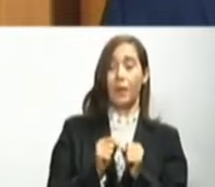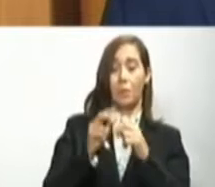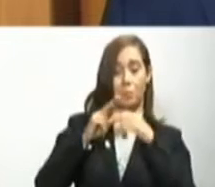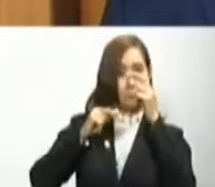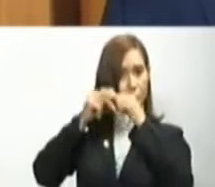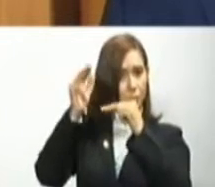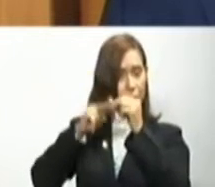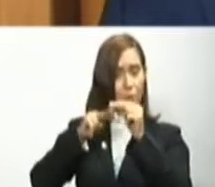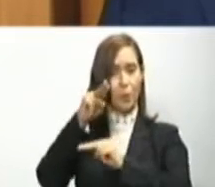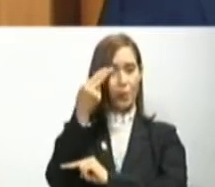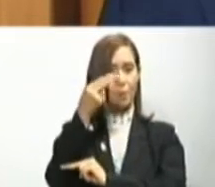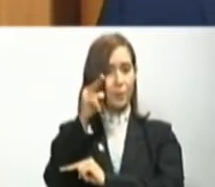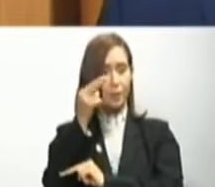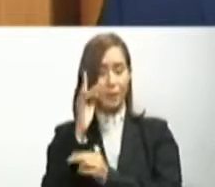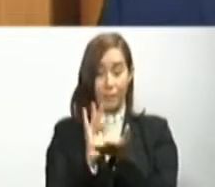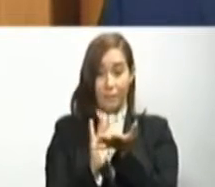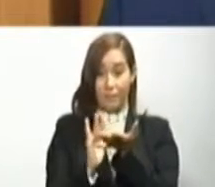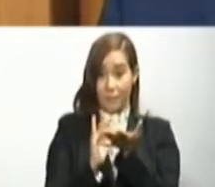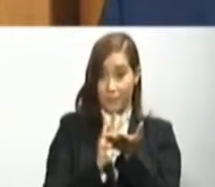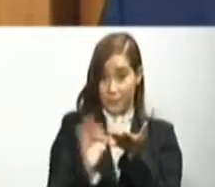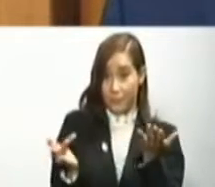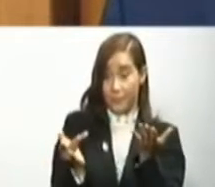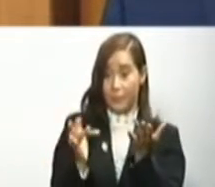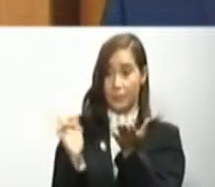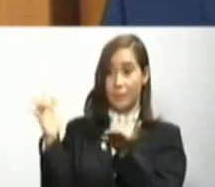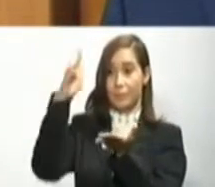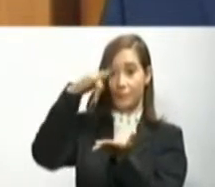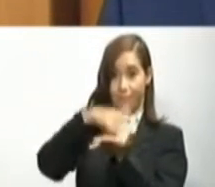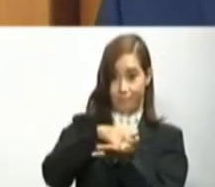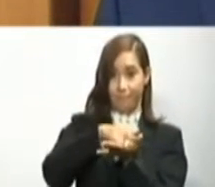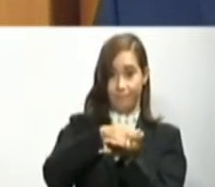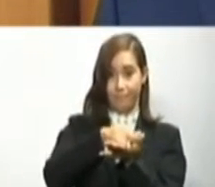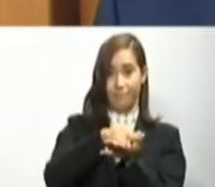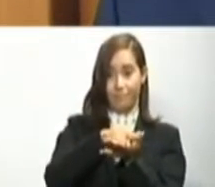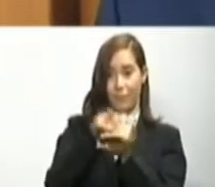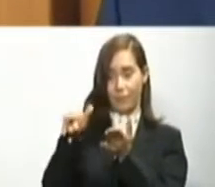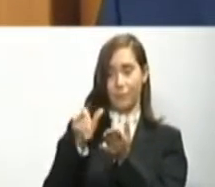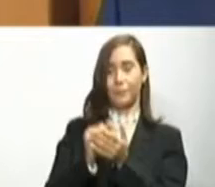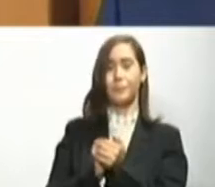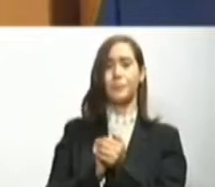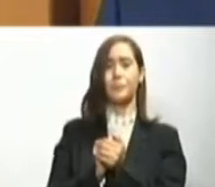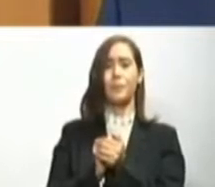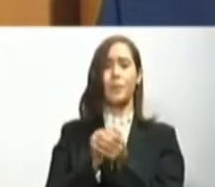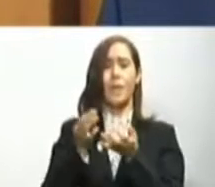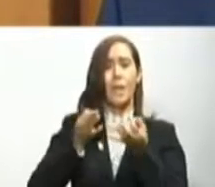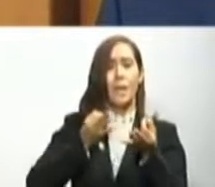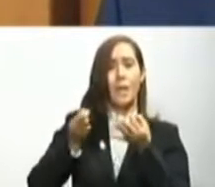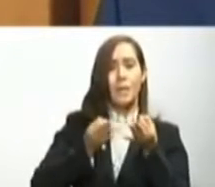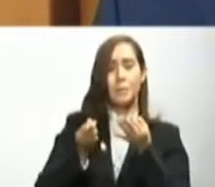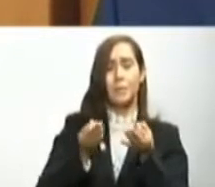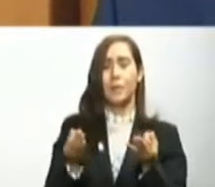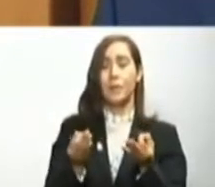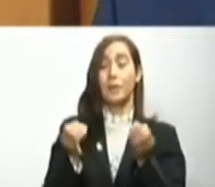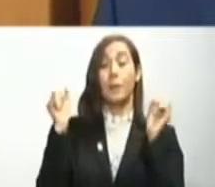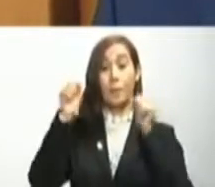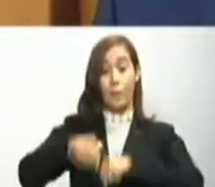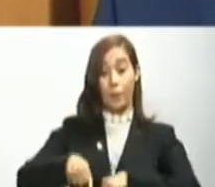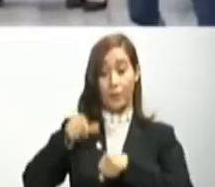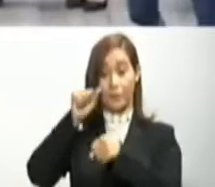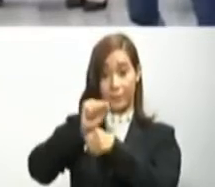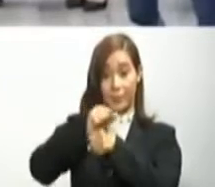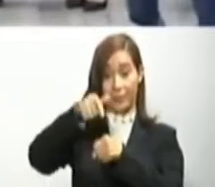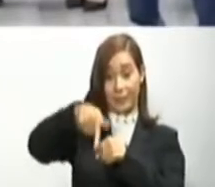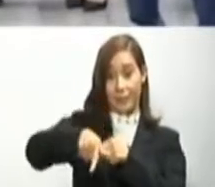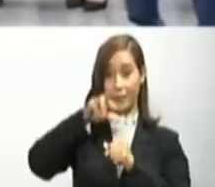la hotelería, farmacéutica, finanzas y aviación. Les hablé de las bondades de invertir en República Dominicana,